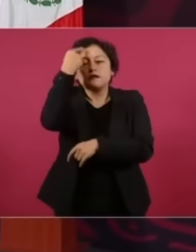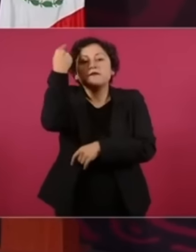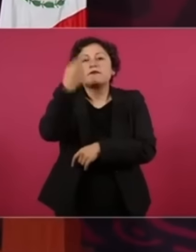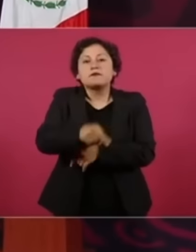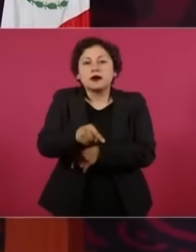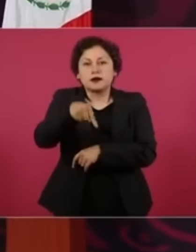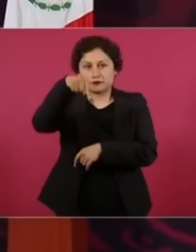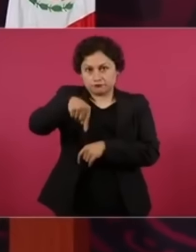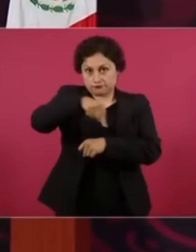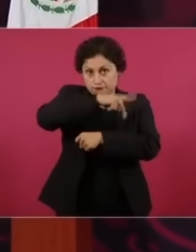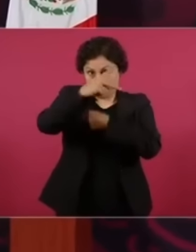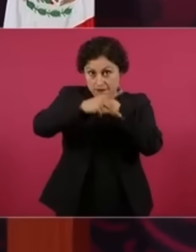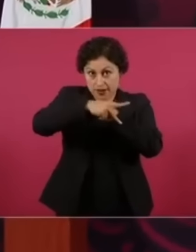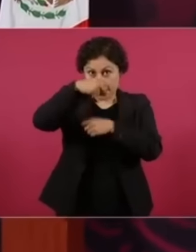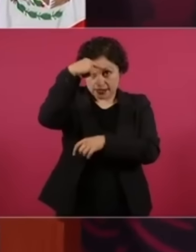en un país